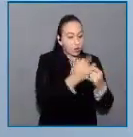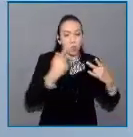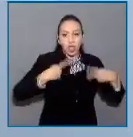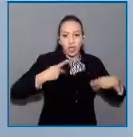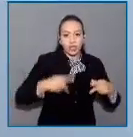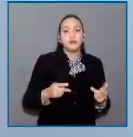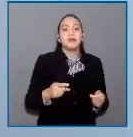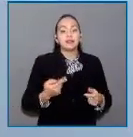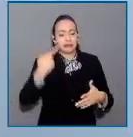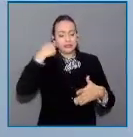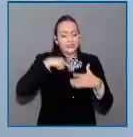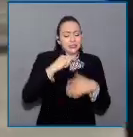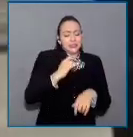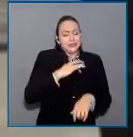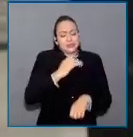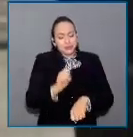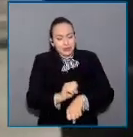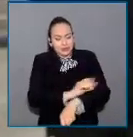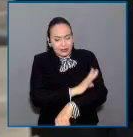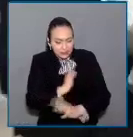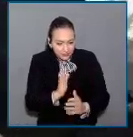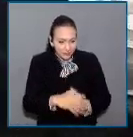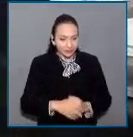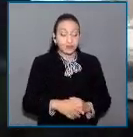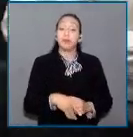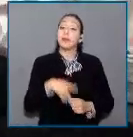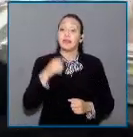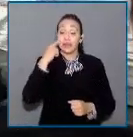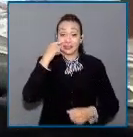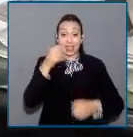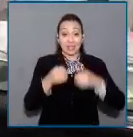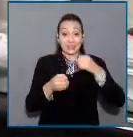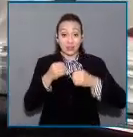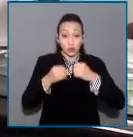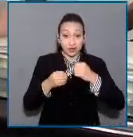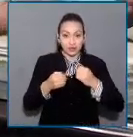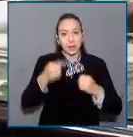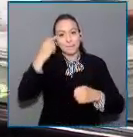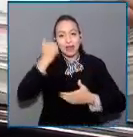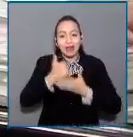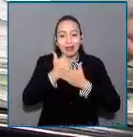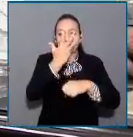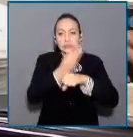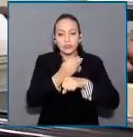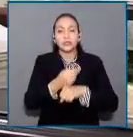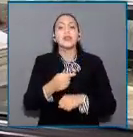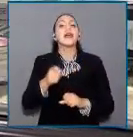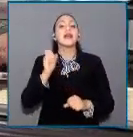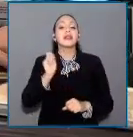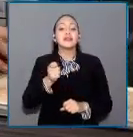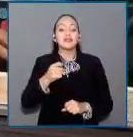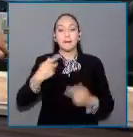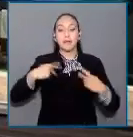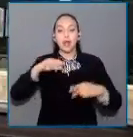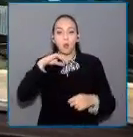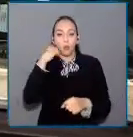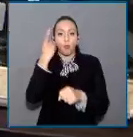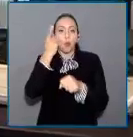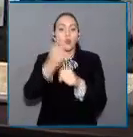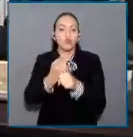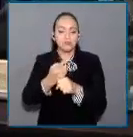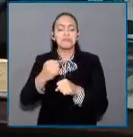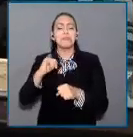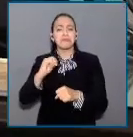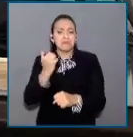procedimiento restaurativo es voluntario y el juez lo hace del conocimiento cuando las partes están en conflicto. Estos procedimientos van a